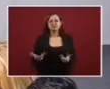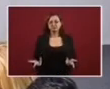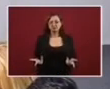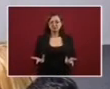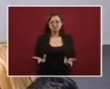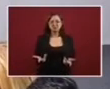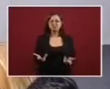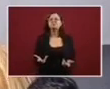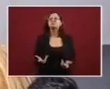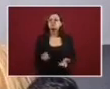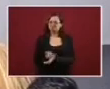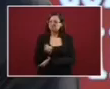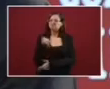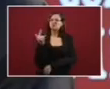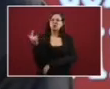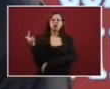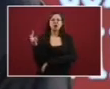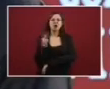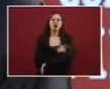de lujo